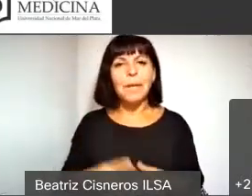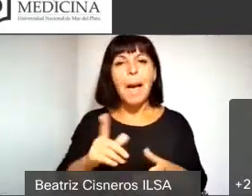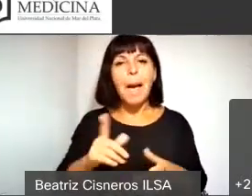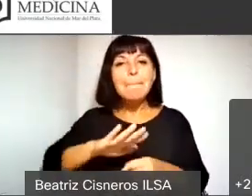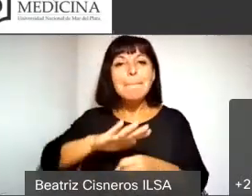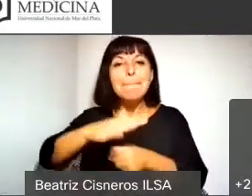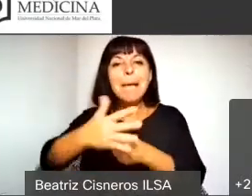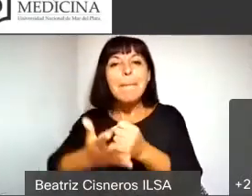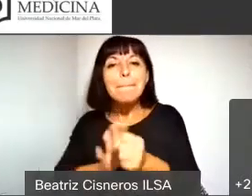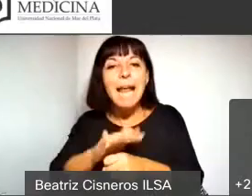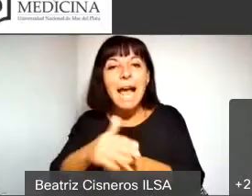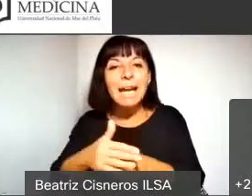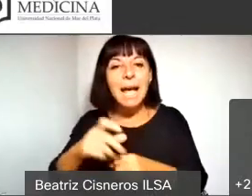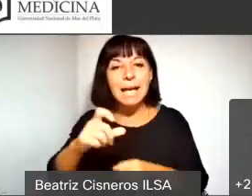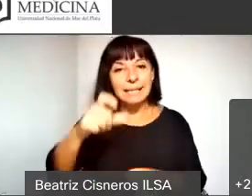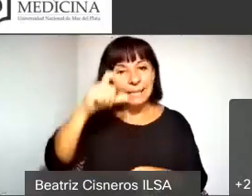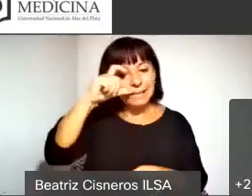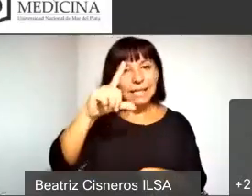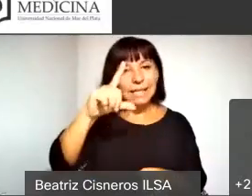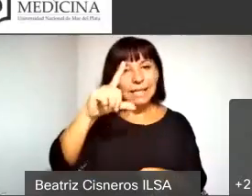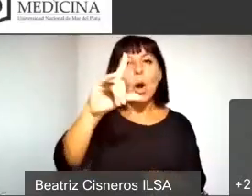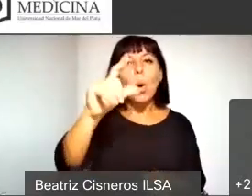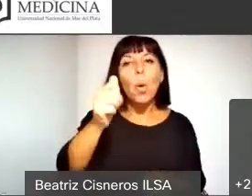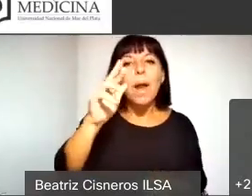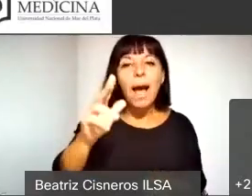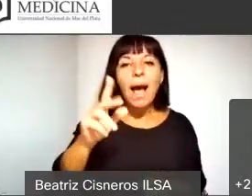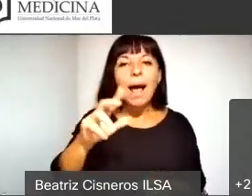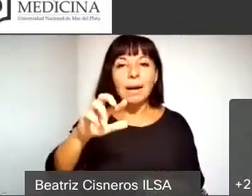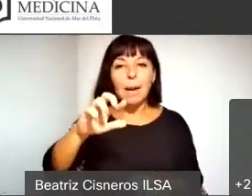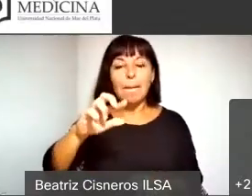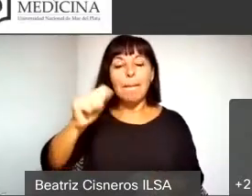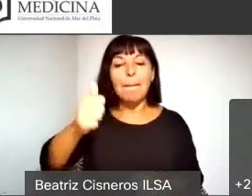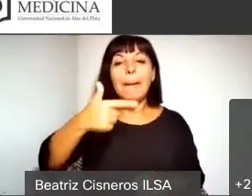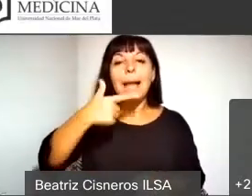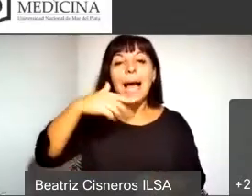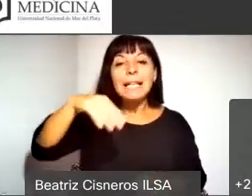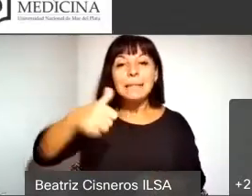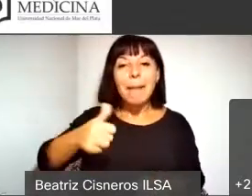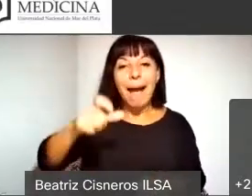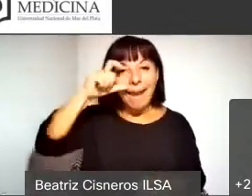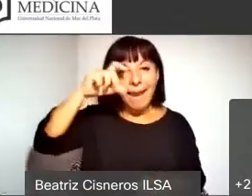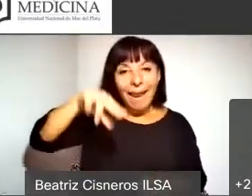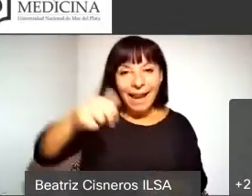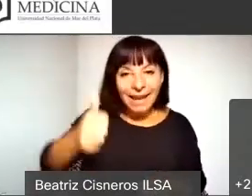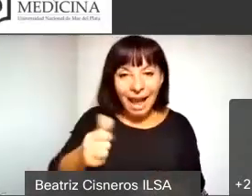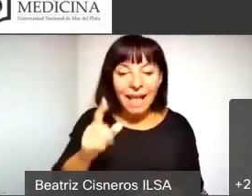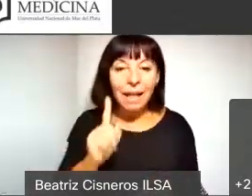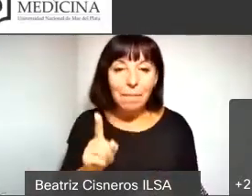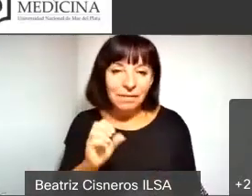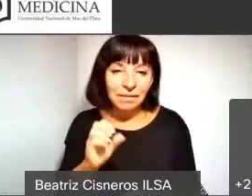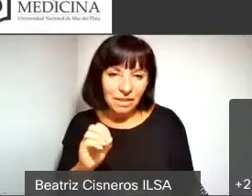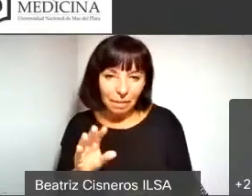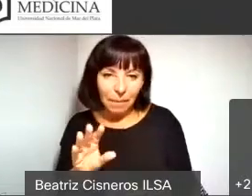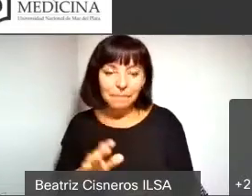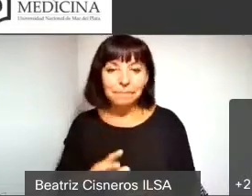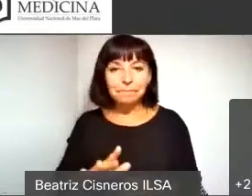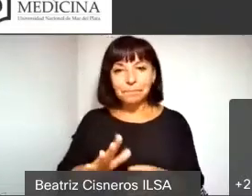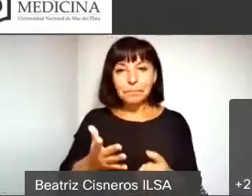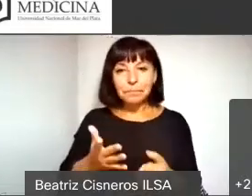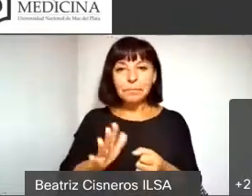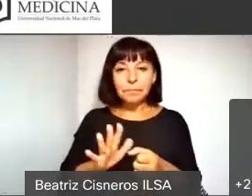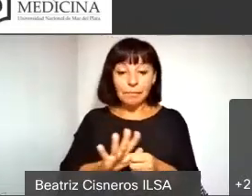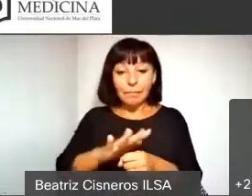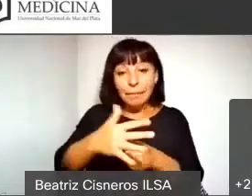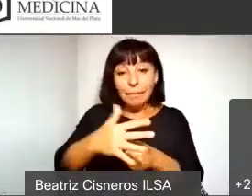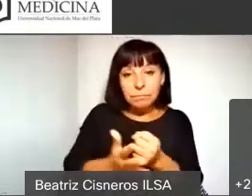celular. Membrana celular también conocida como plasmalema, lo pueden encontrar así también, con ese nombre, y que delimita el territorio